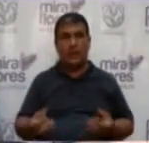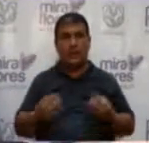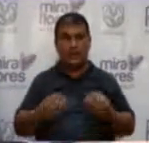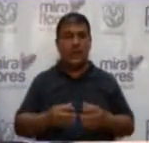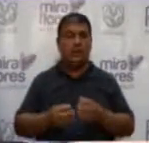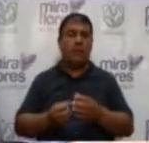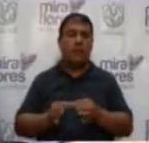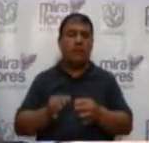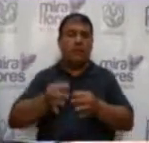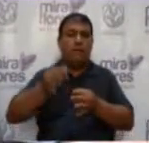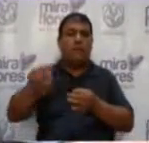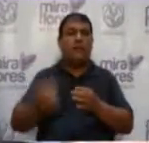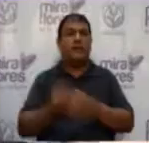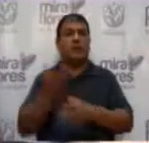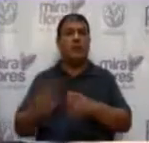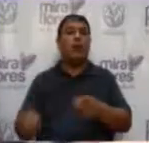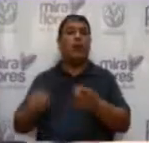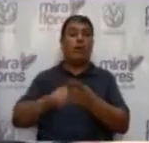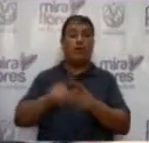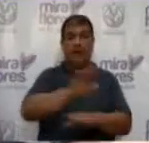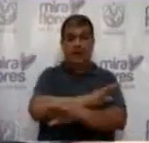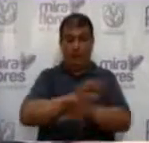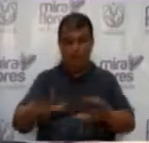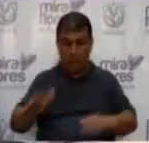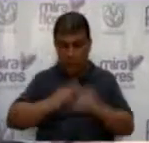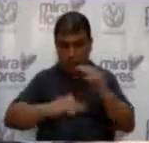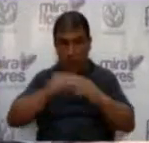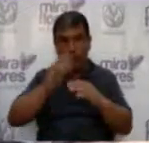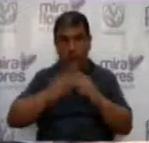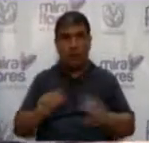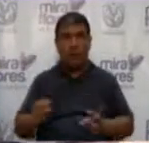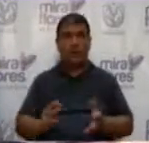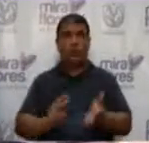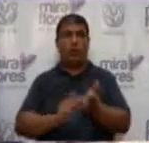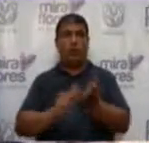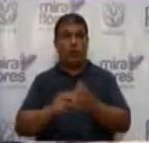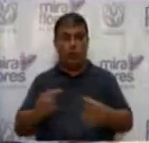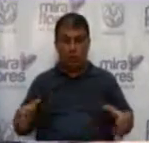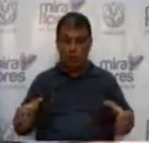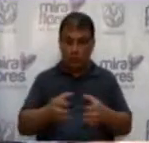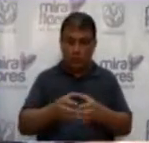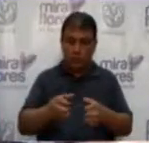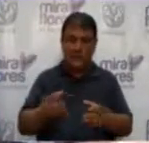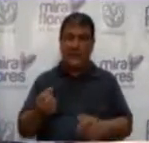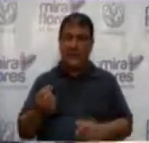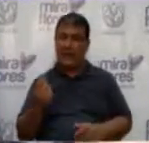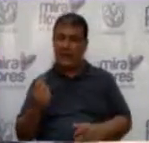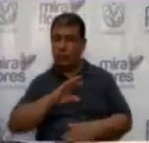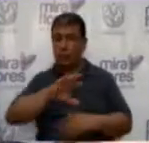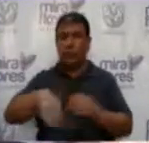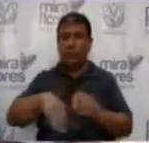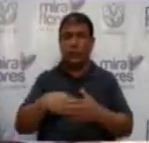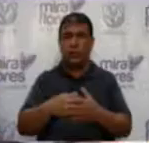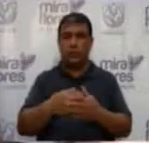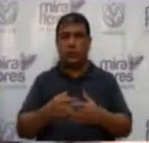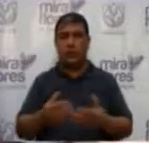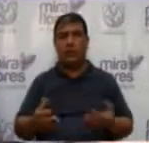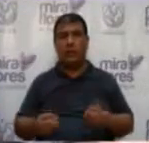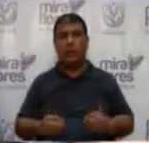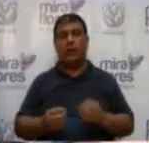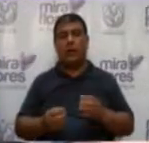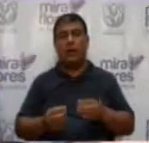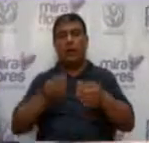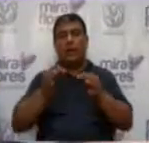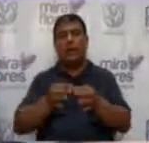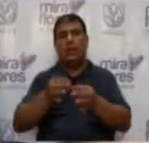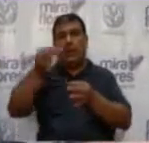hasta septiembre o cuando estas terminaran, y los miembros de la comisión casi por unanimidad acordamos que mejor sería limitarlo a